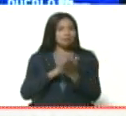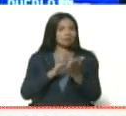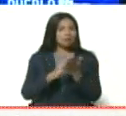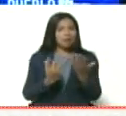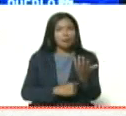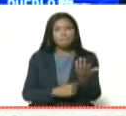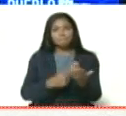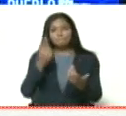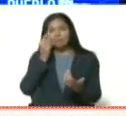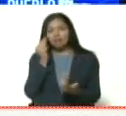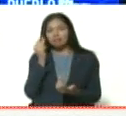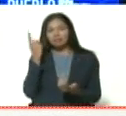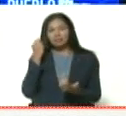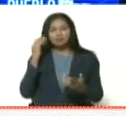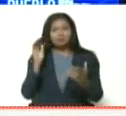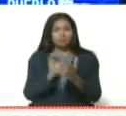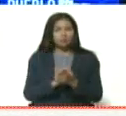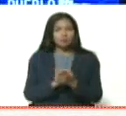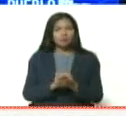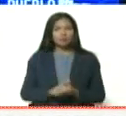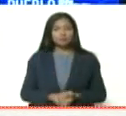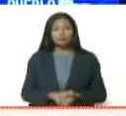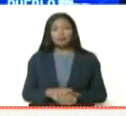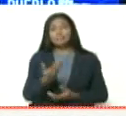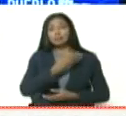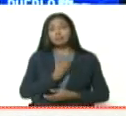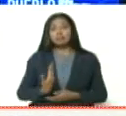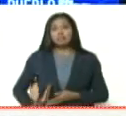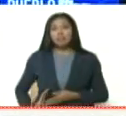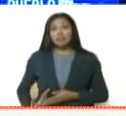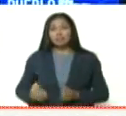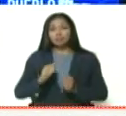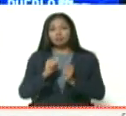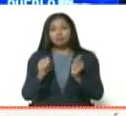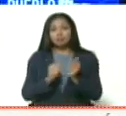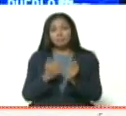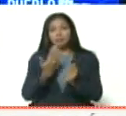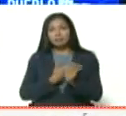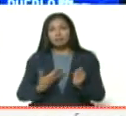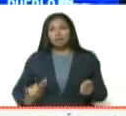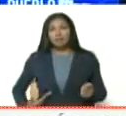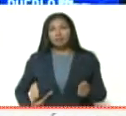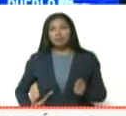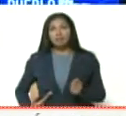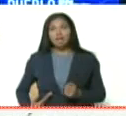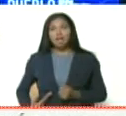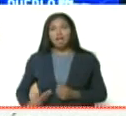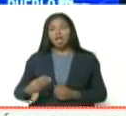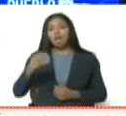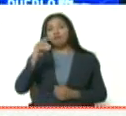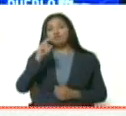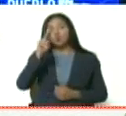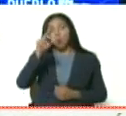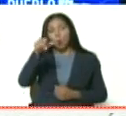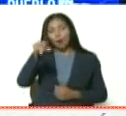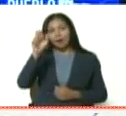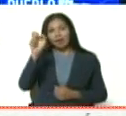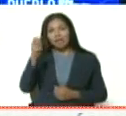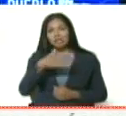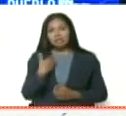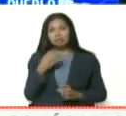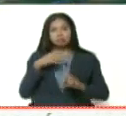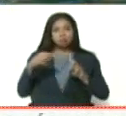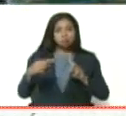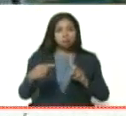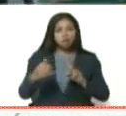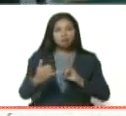hermandad. El presidente Iván Duque, subpresidente Iván Duque, tiene un plan de provocación, un falso